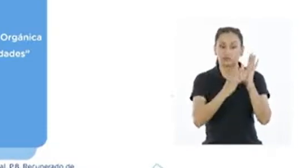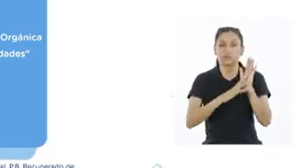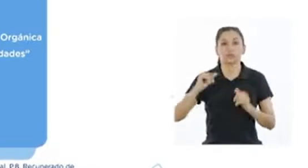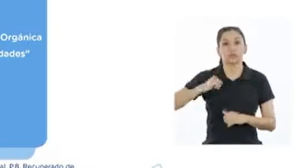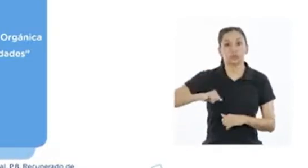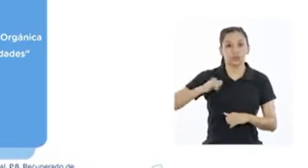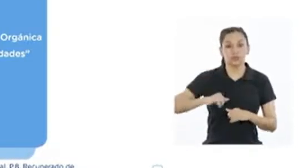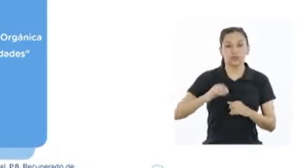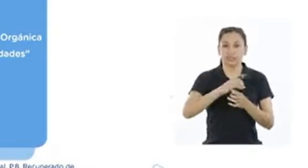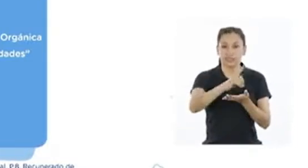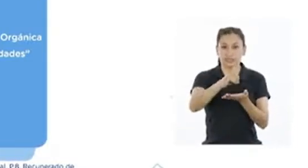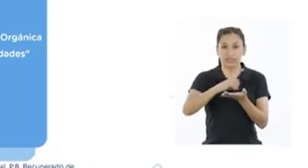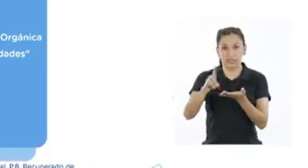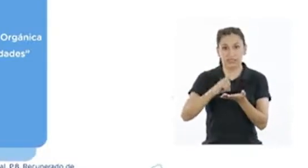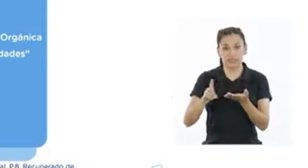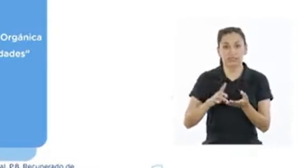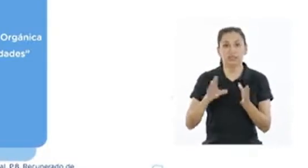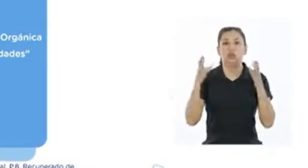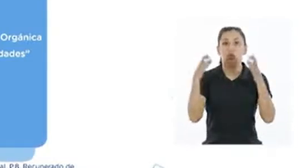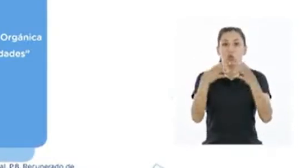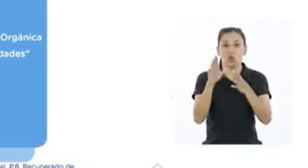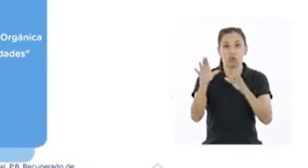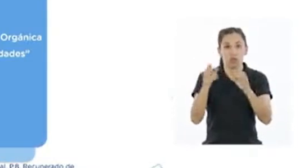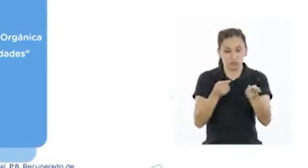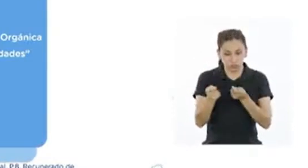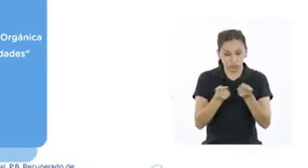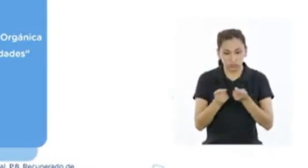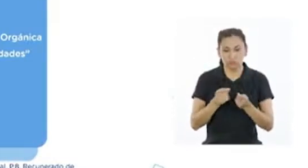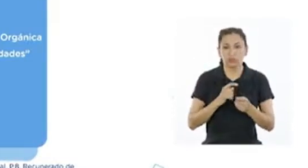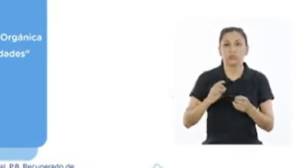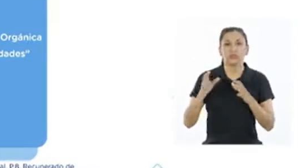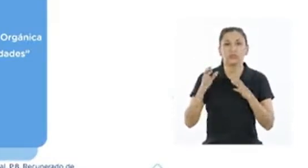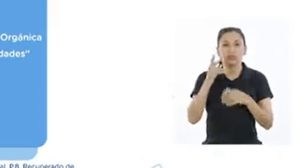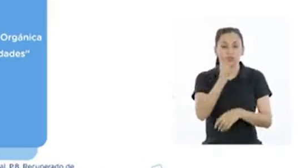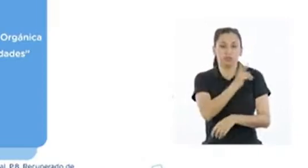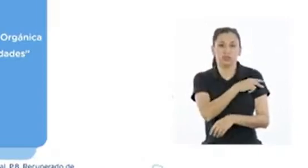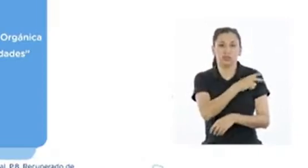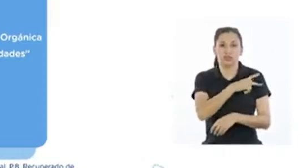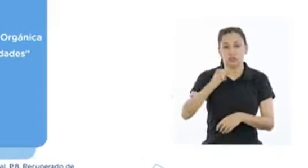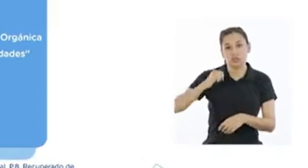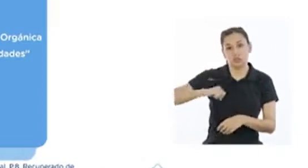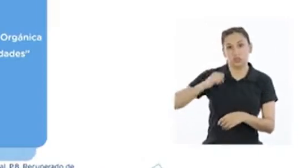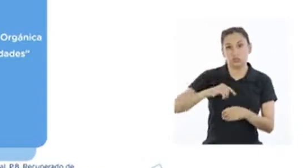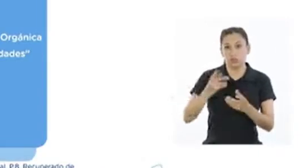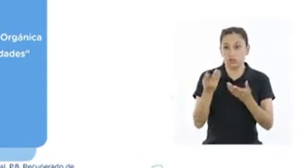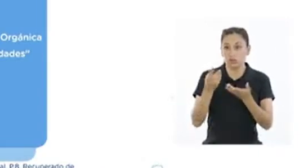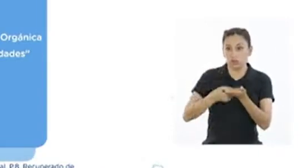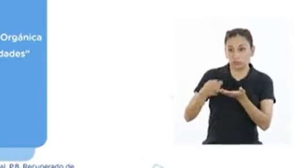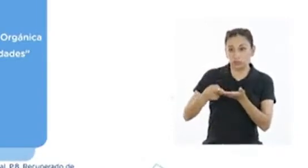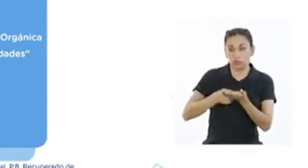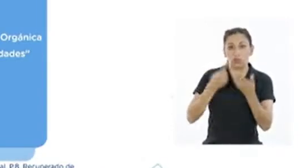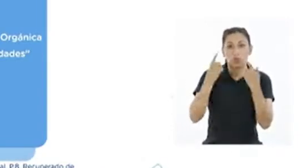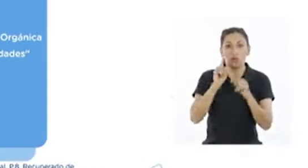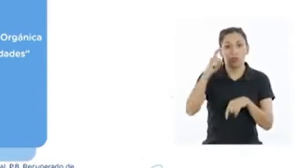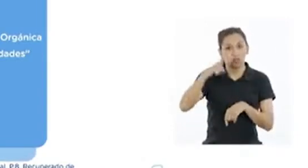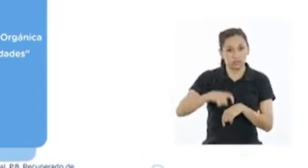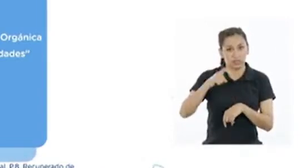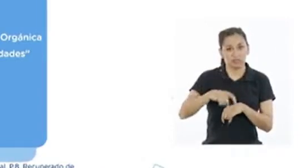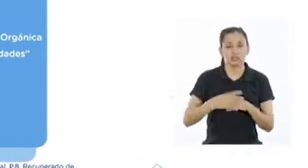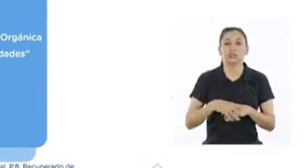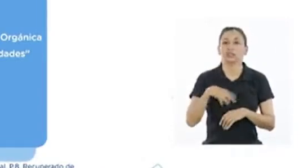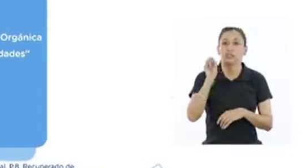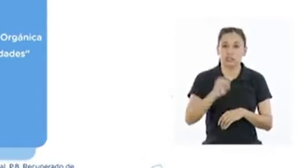de las municipalidades distritales. Organizar un servicio de serenazgo o vigilancia municipal cuando lo crea